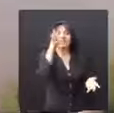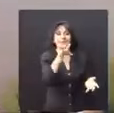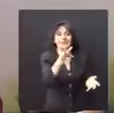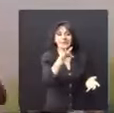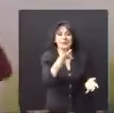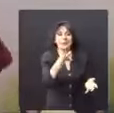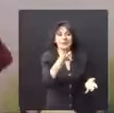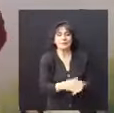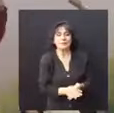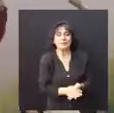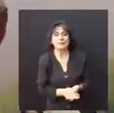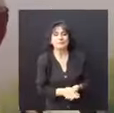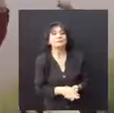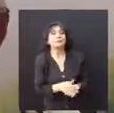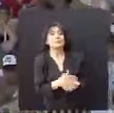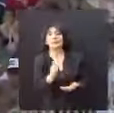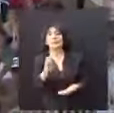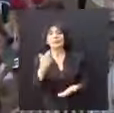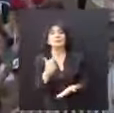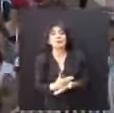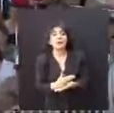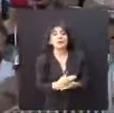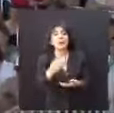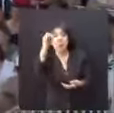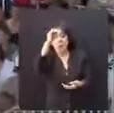¿Transformación o corrupción?